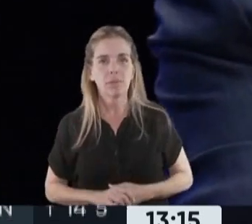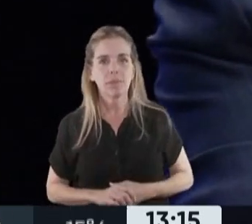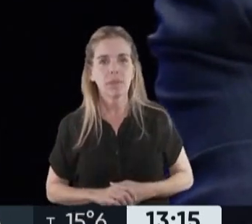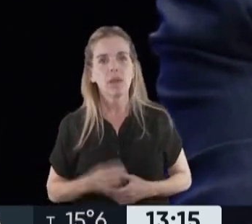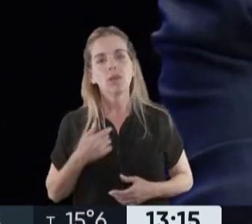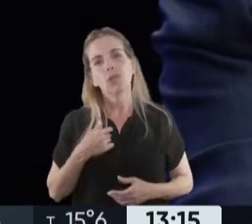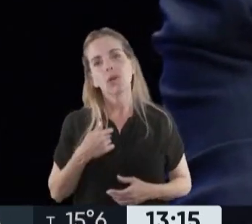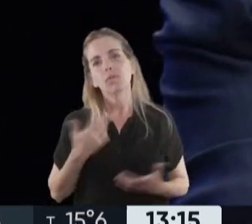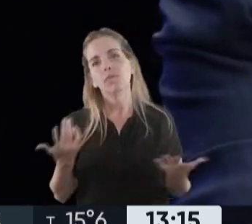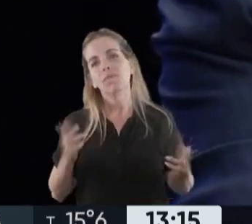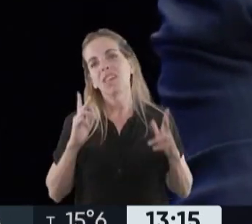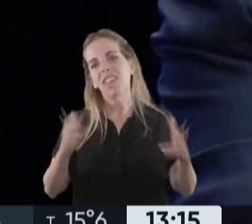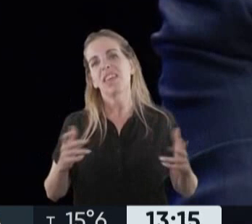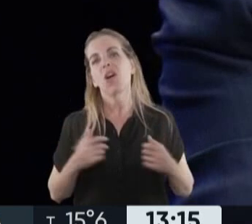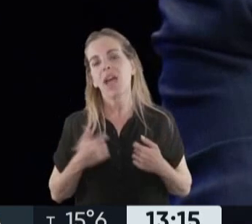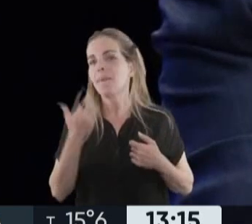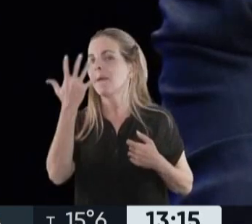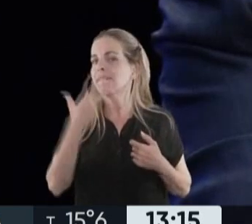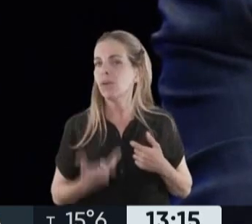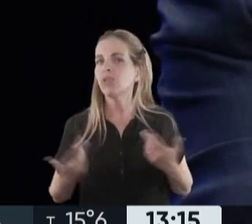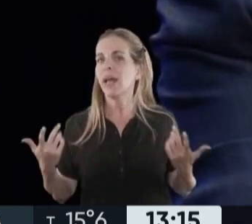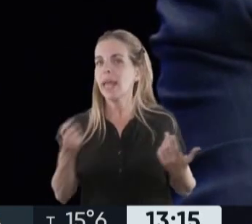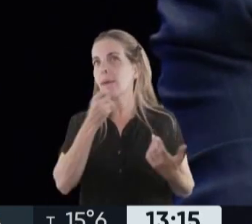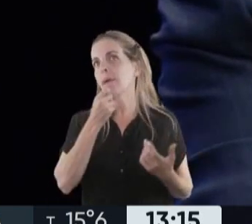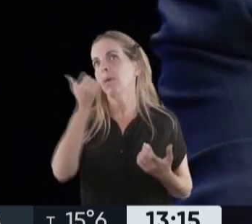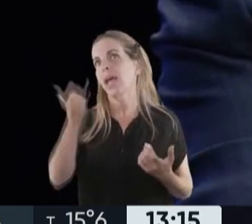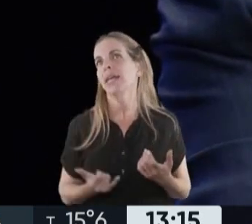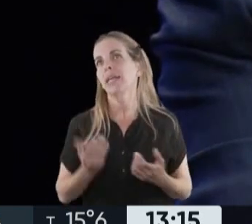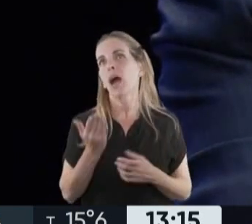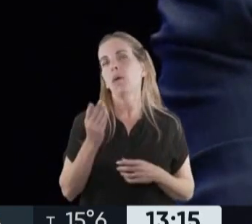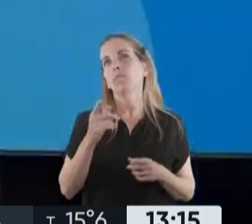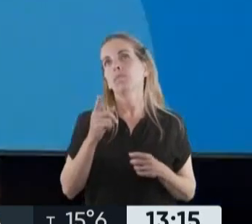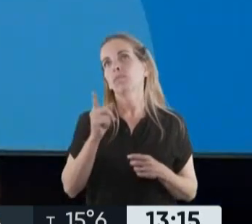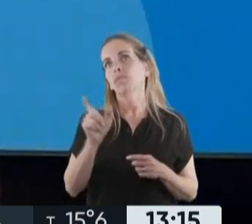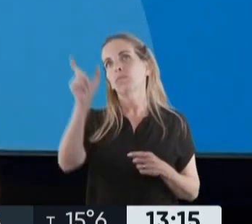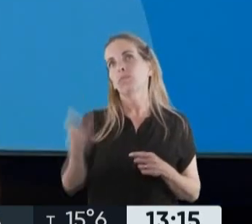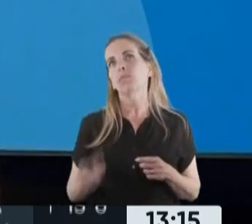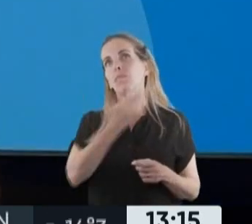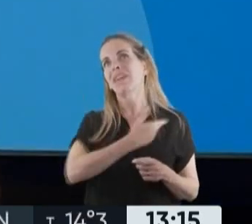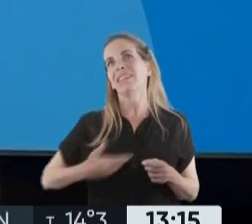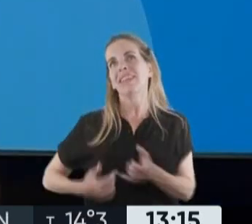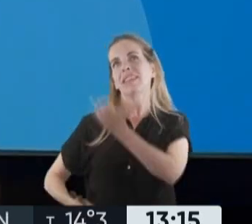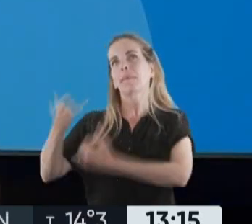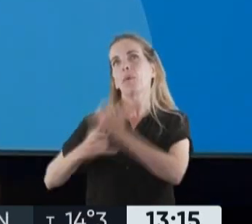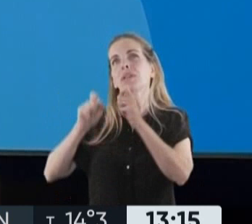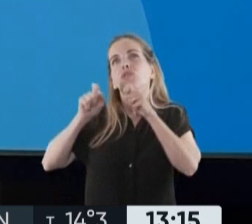siempre digo yo que a mí me encantaría tener un presidente que me cuente sus experiencias, pero la verdad que, gracias a